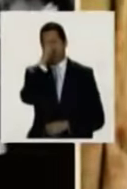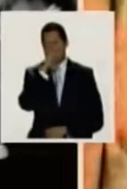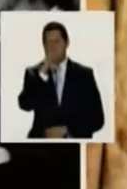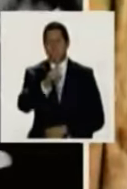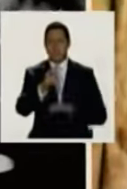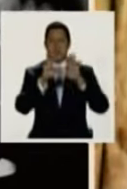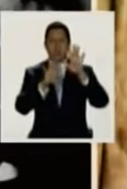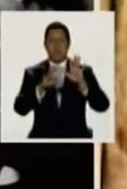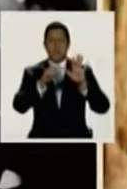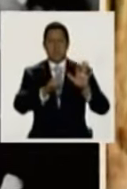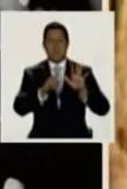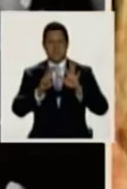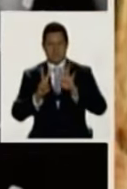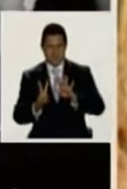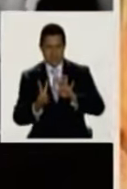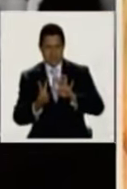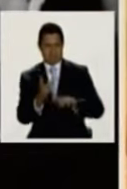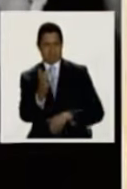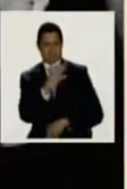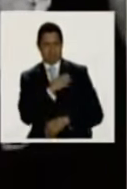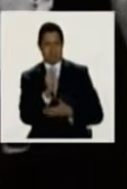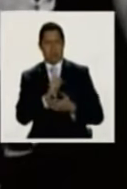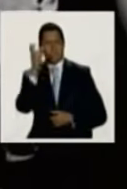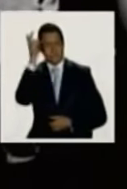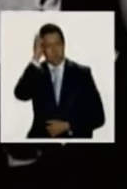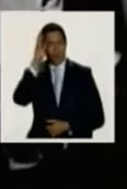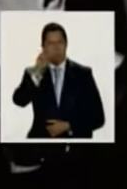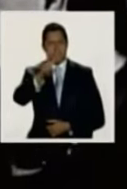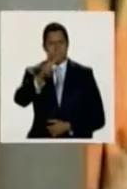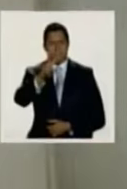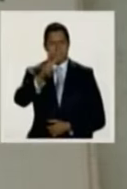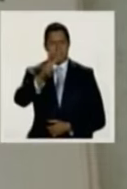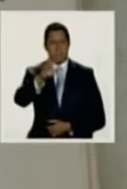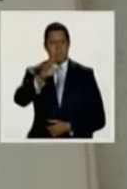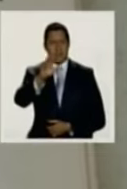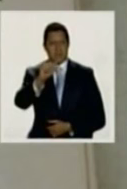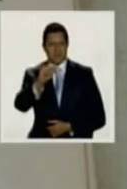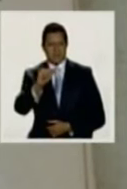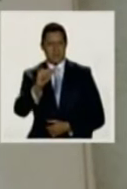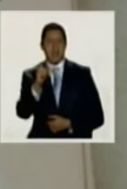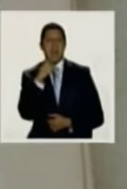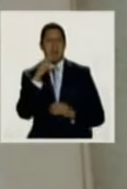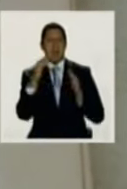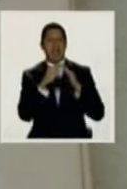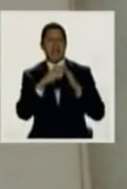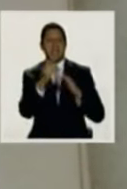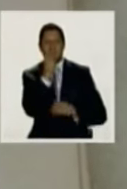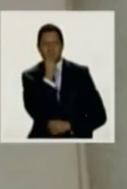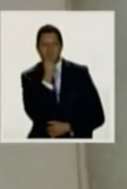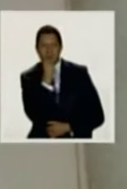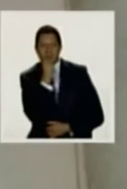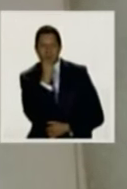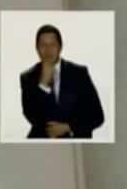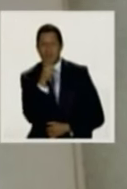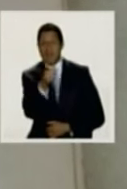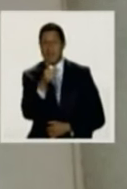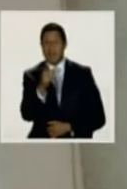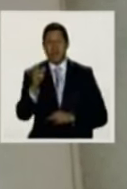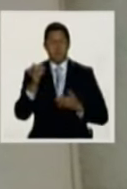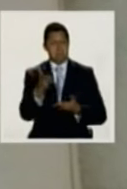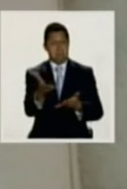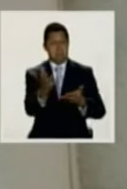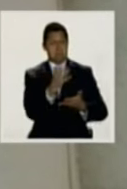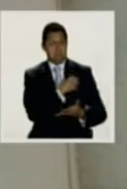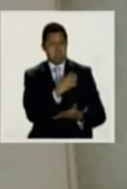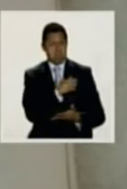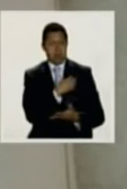año 1967 el escritor peruano Mario Vargas Llosa por la novela La Casa Verde, obra que resultó